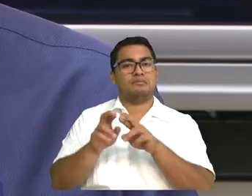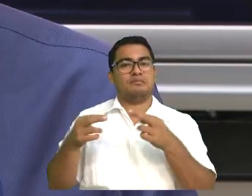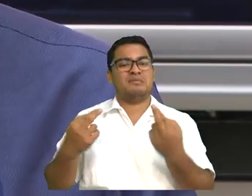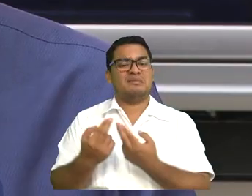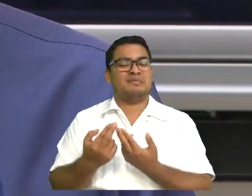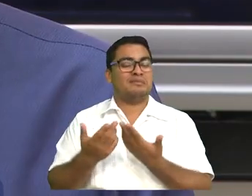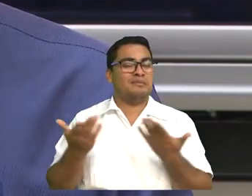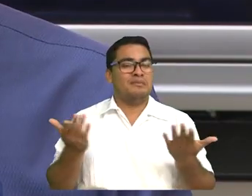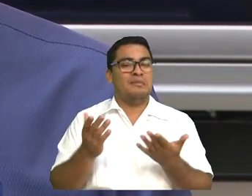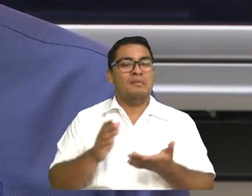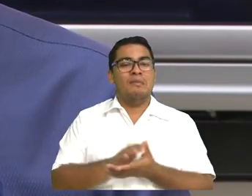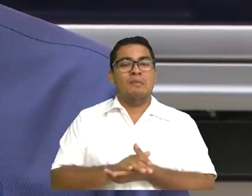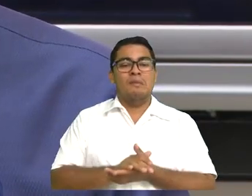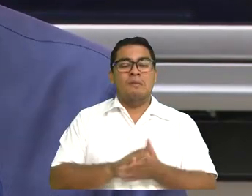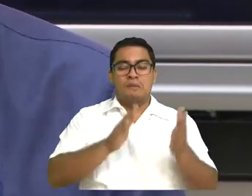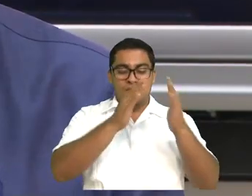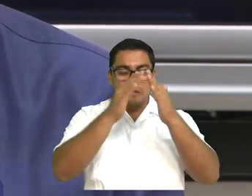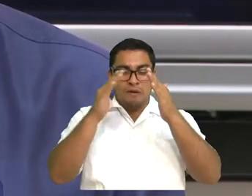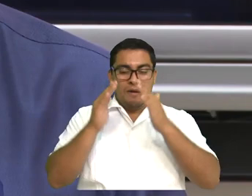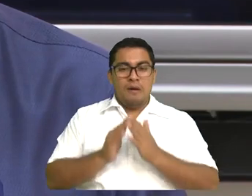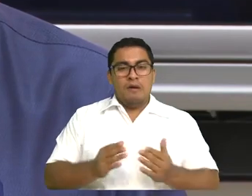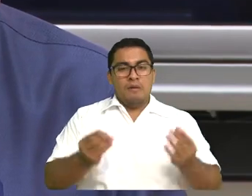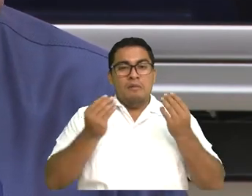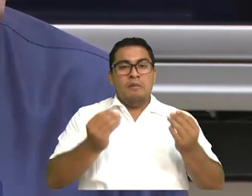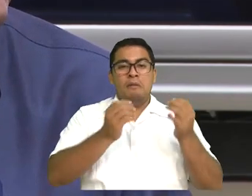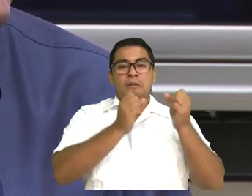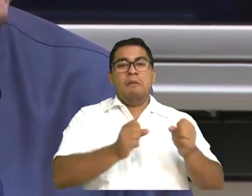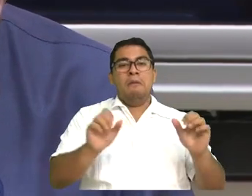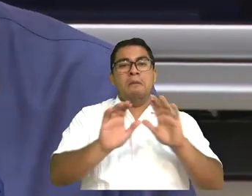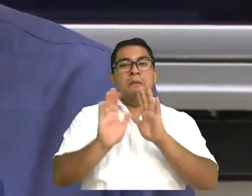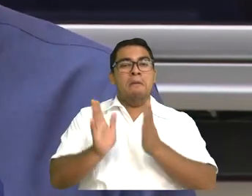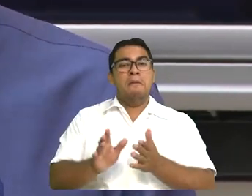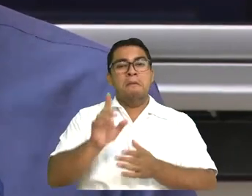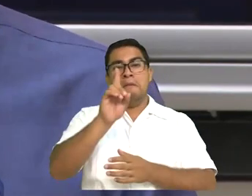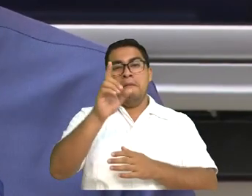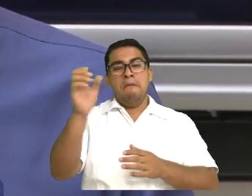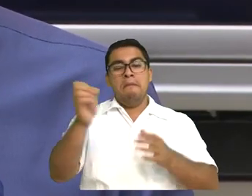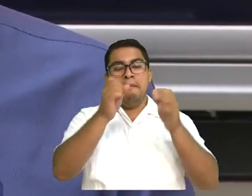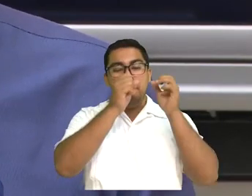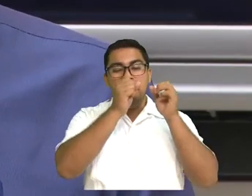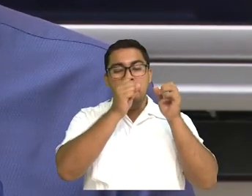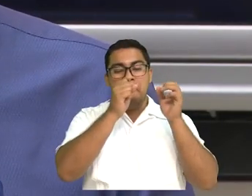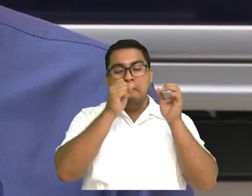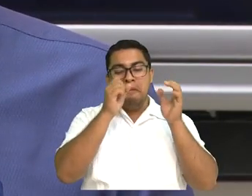y las viviendas de muchos hermanos, más de 10.000 hermanos,